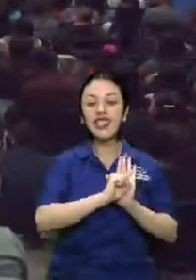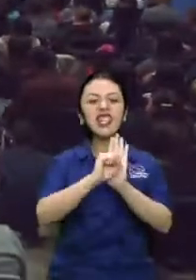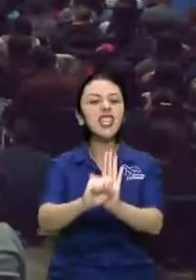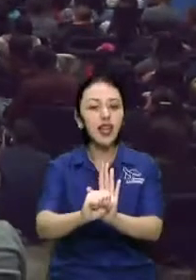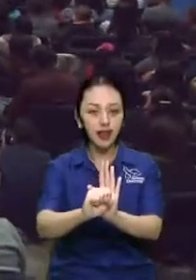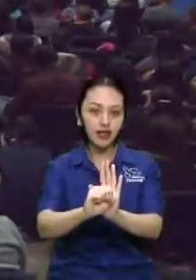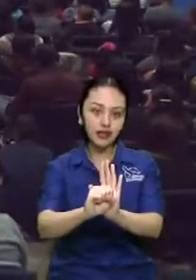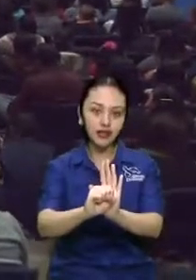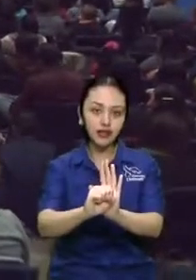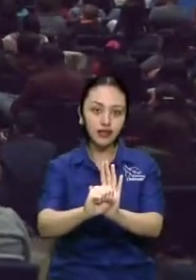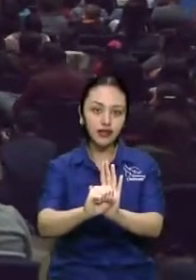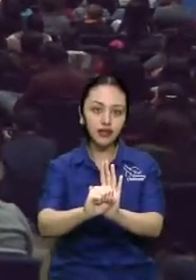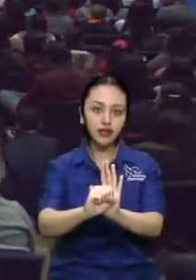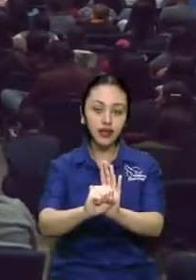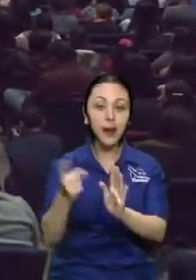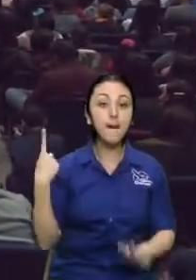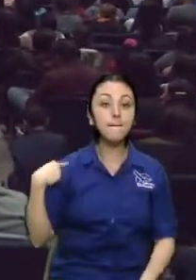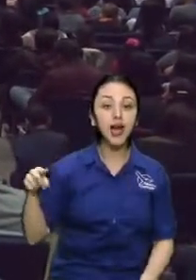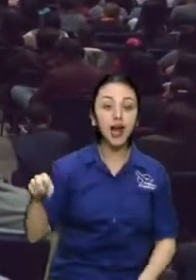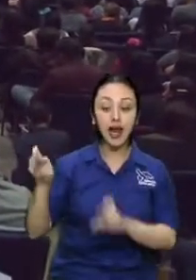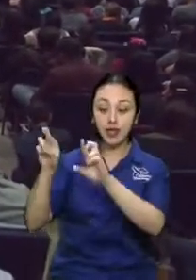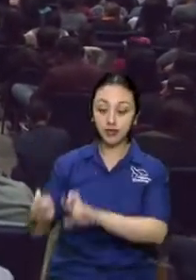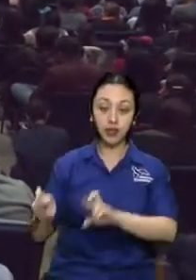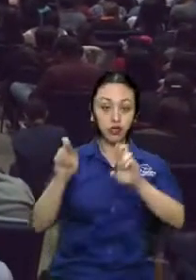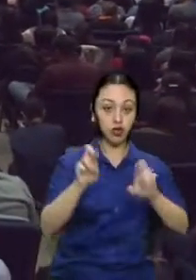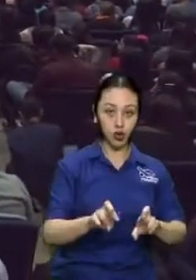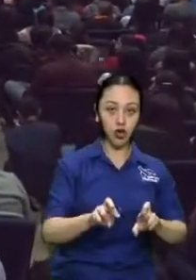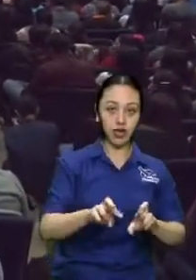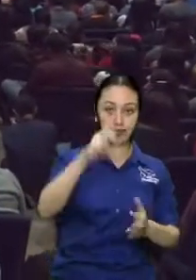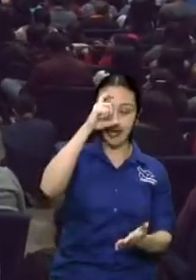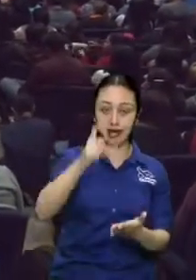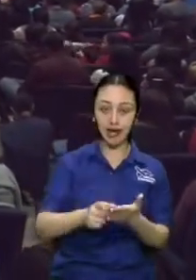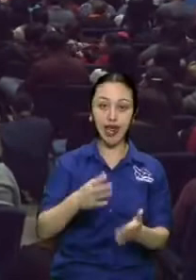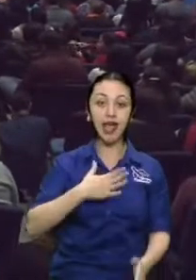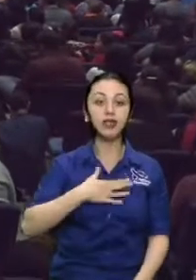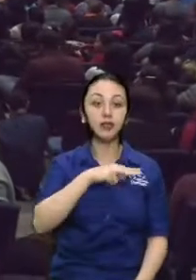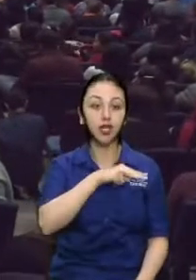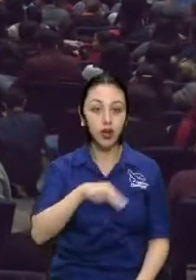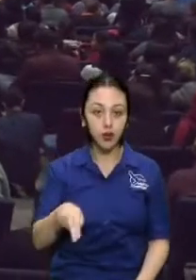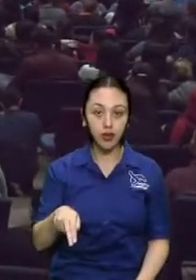Echarán fuera demonios. ¿Por qué no todos los cristianos echan fuera demonios?